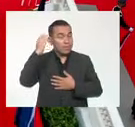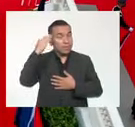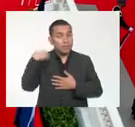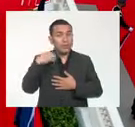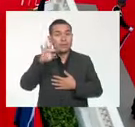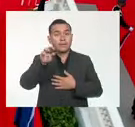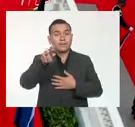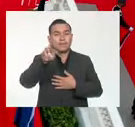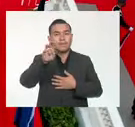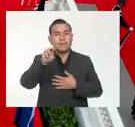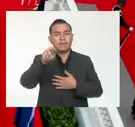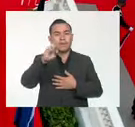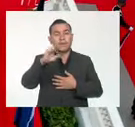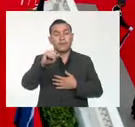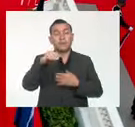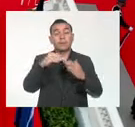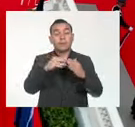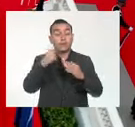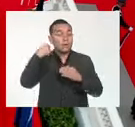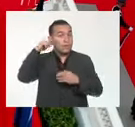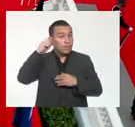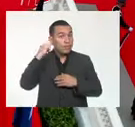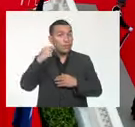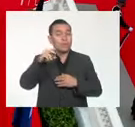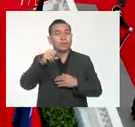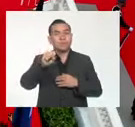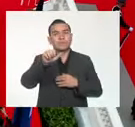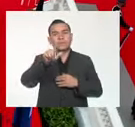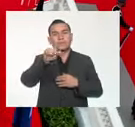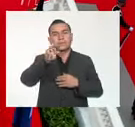Nicole Umaña y Wilfredo Enrique Solórzano.